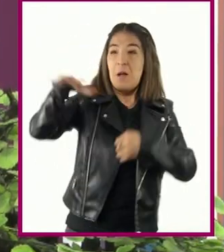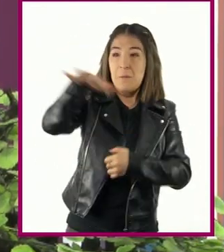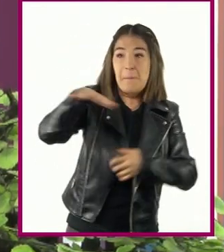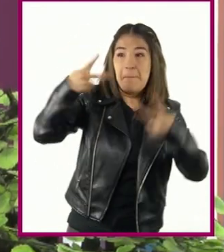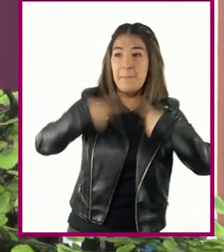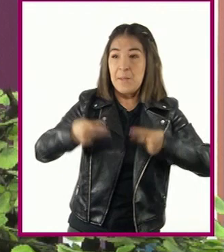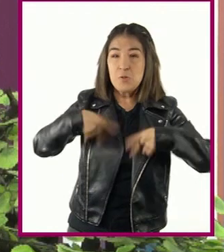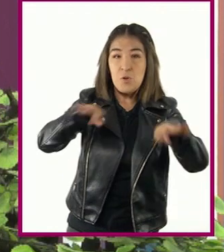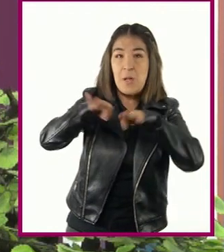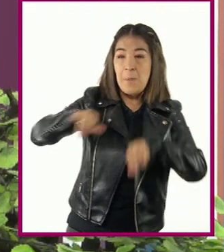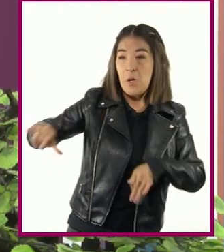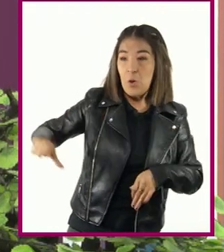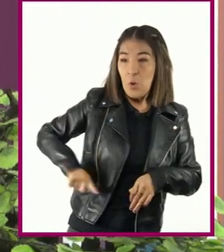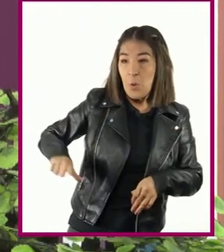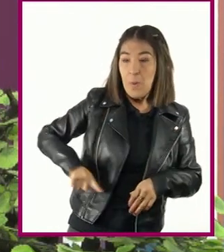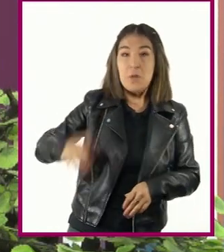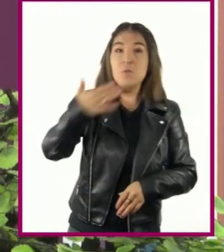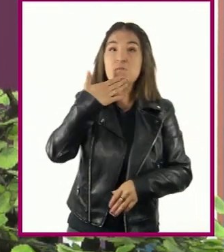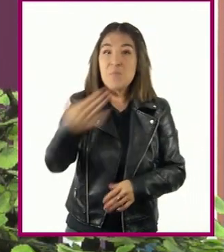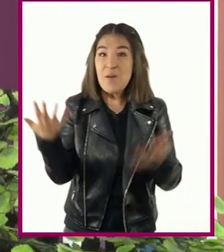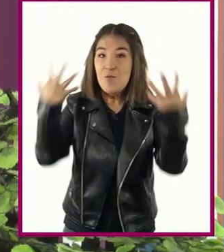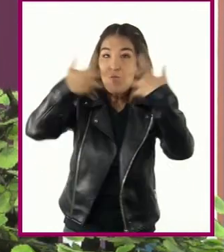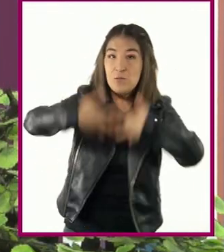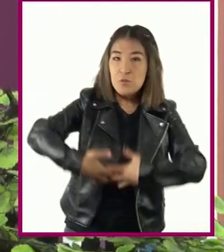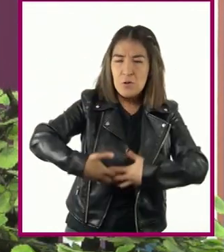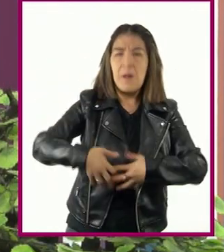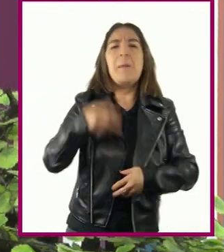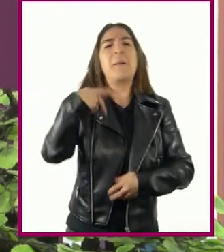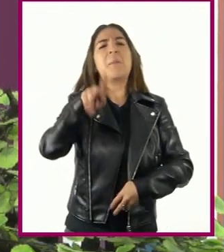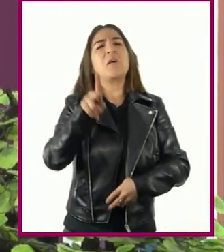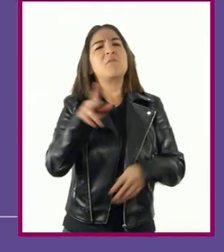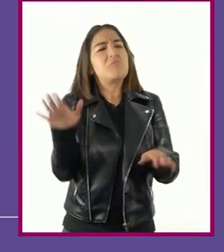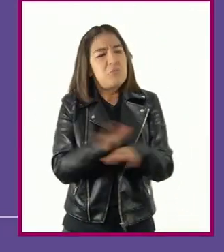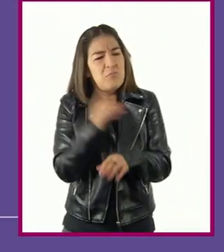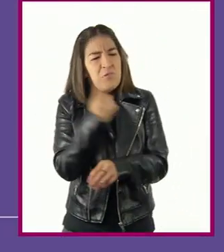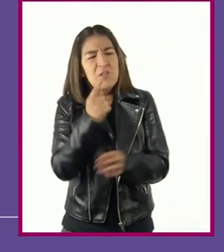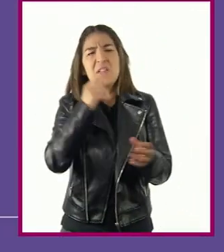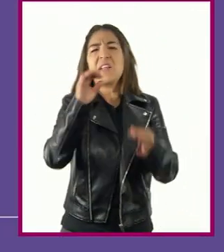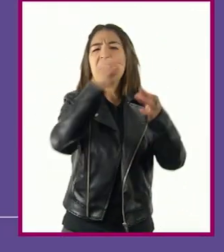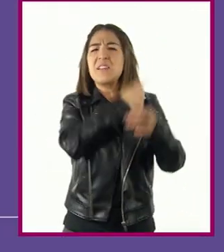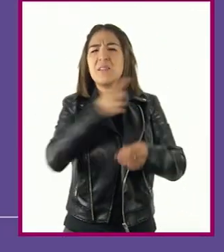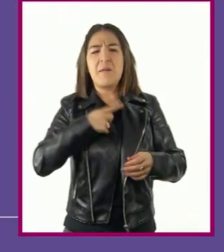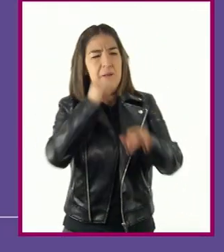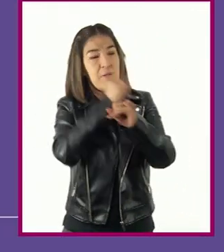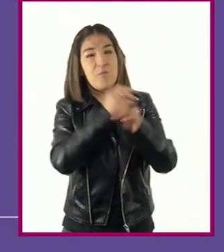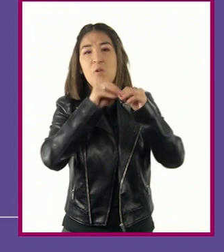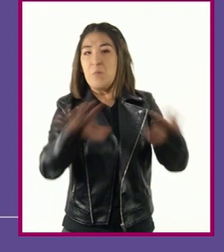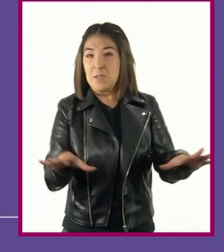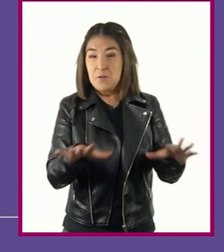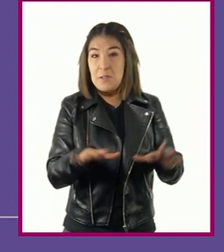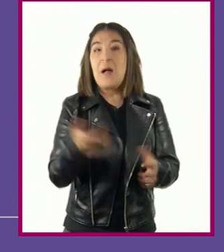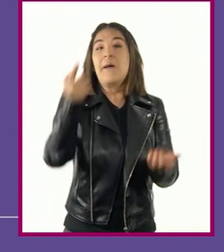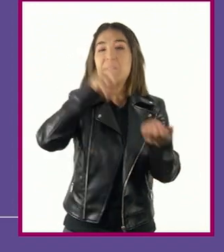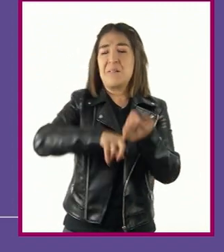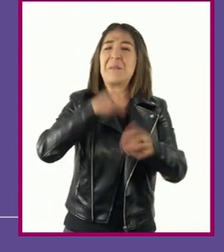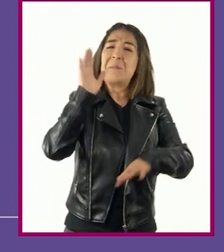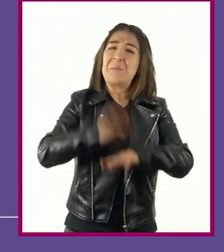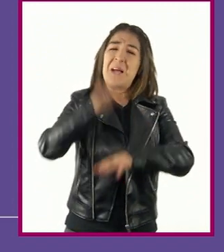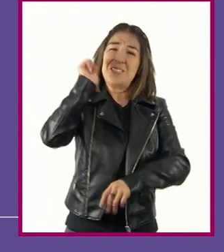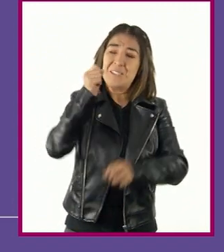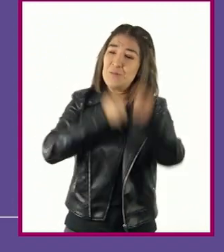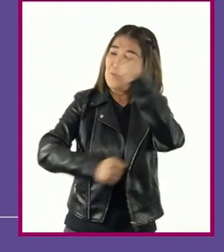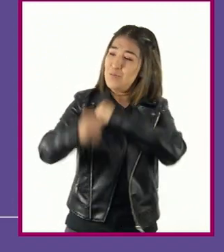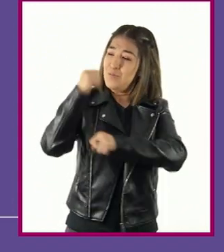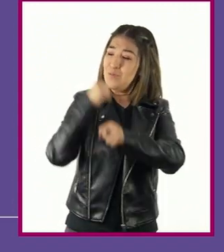los servidores públicos. Pero, ¿por qué debe ser así? En realidad, aunque desde hace más de